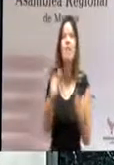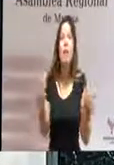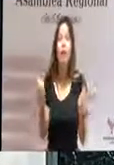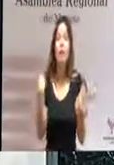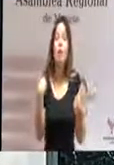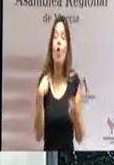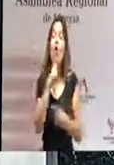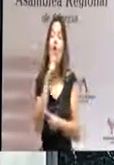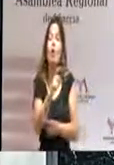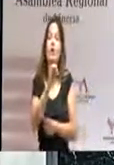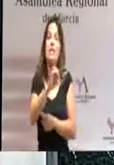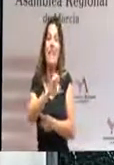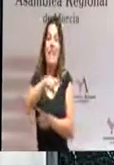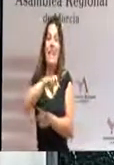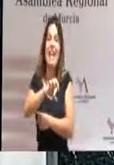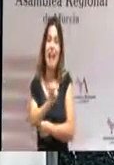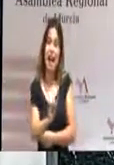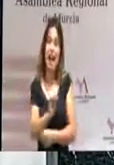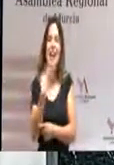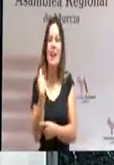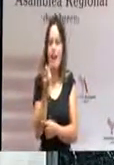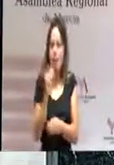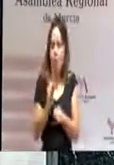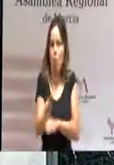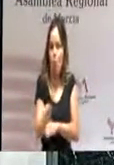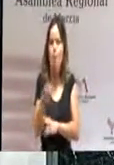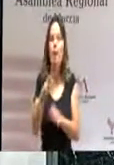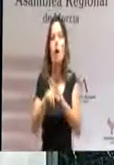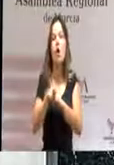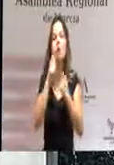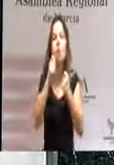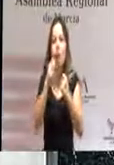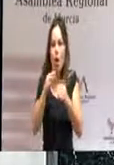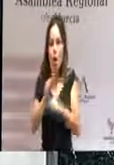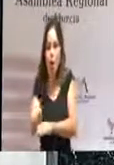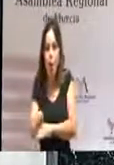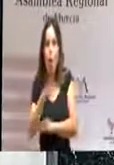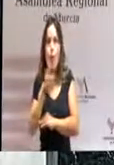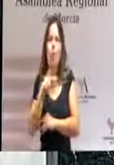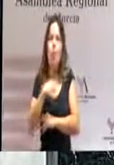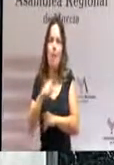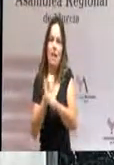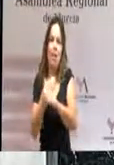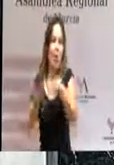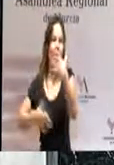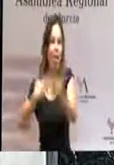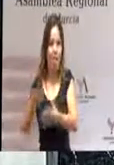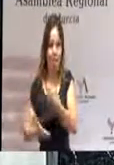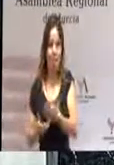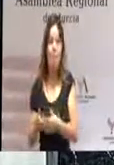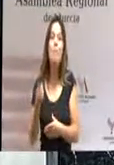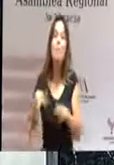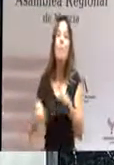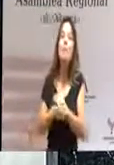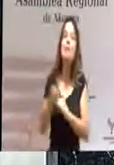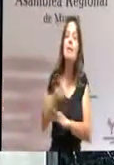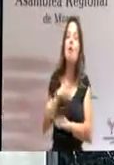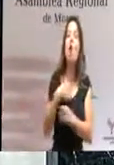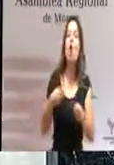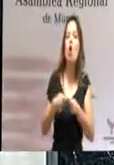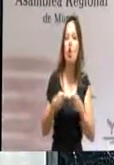Fundación Séneca reciba los fondos, los recursos humanos necesarios para poder hacer su trabajo, incluyendo la coordinación